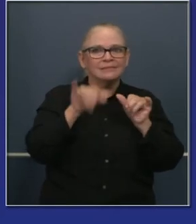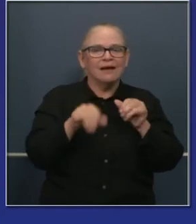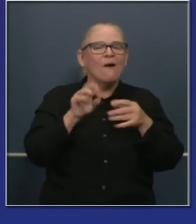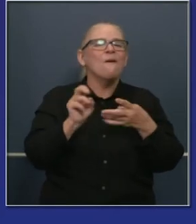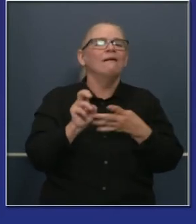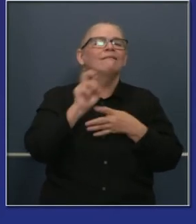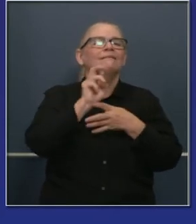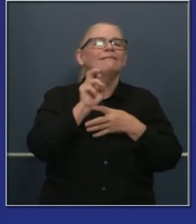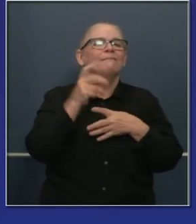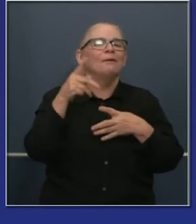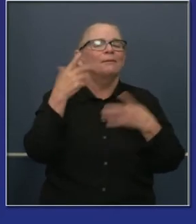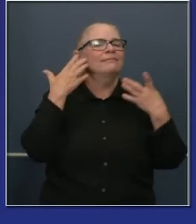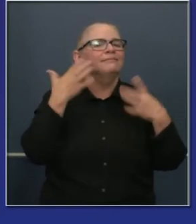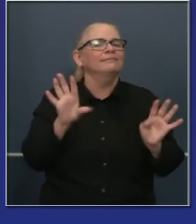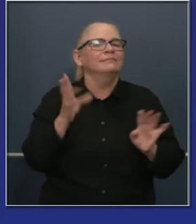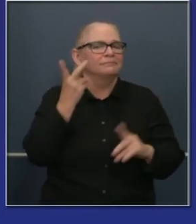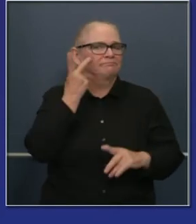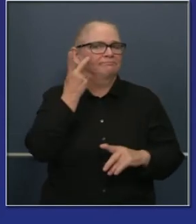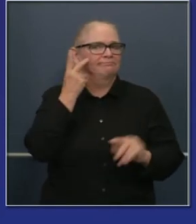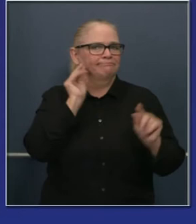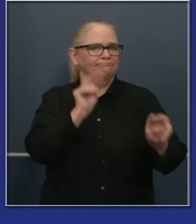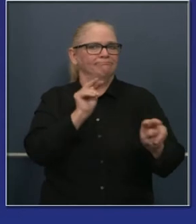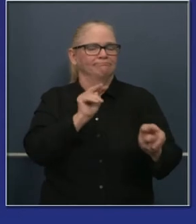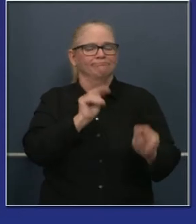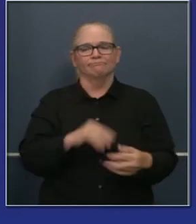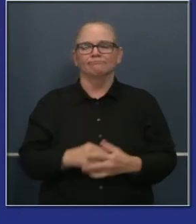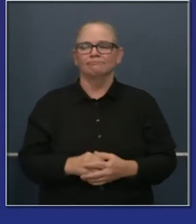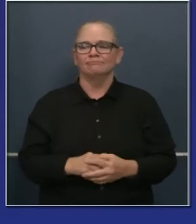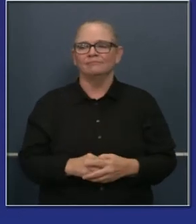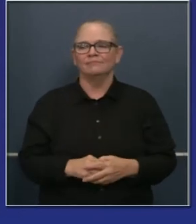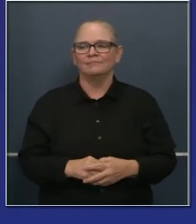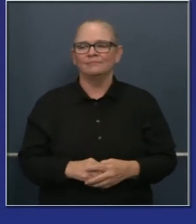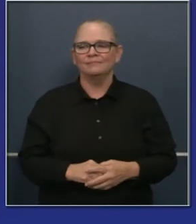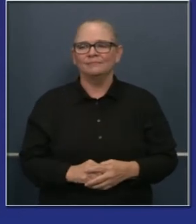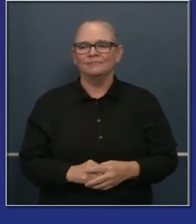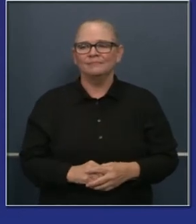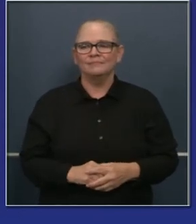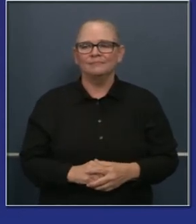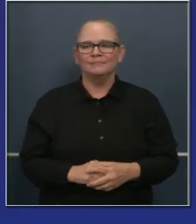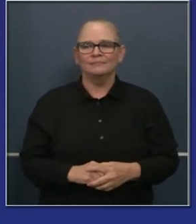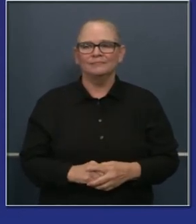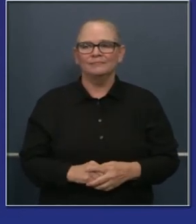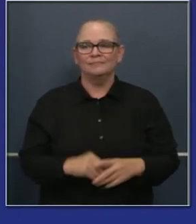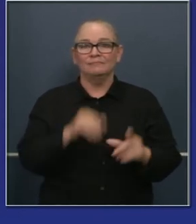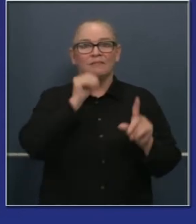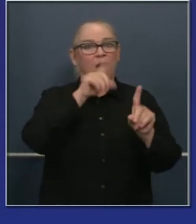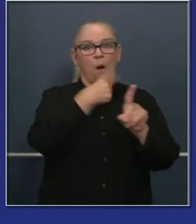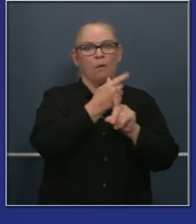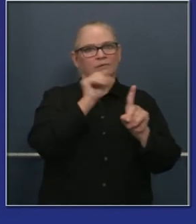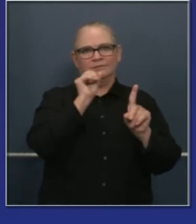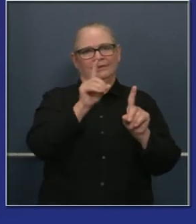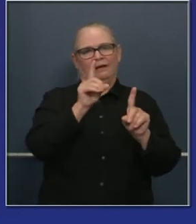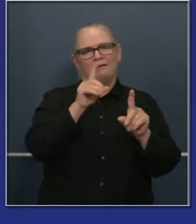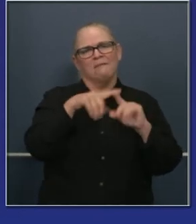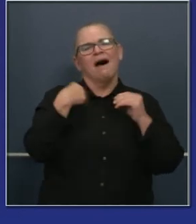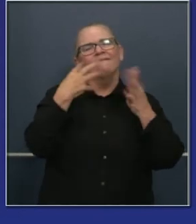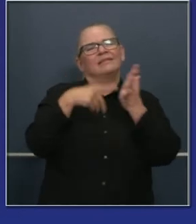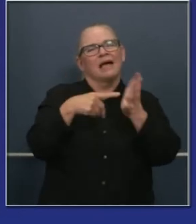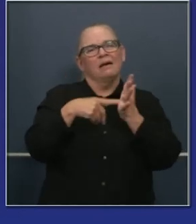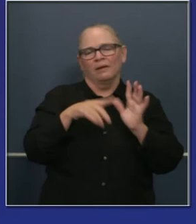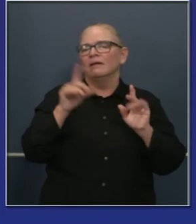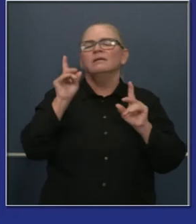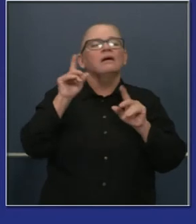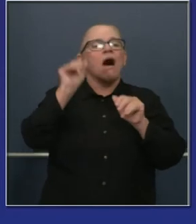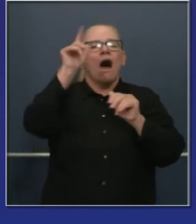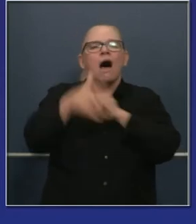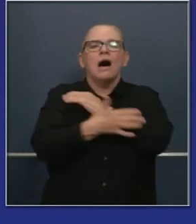asegurarnos de que la data sea exacta pero si eso es lo que muestra pues eso es lo que esperábamos cambiar no solamente en san diego pero en cualquier estada en